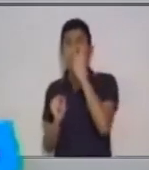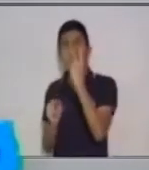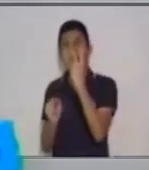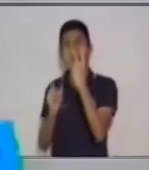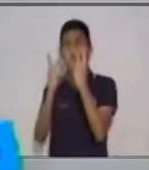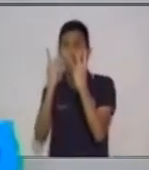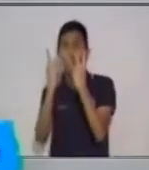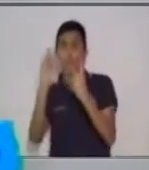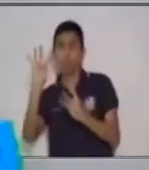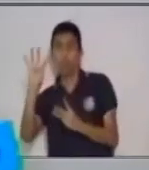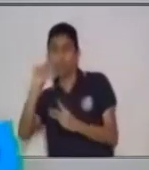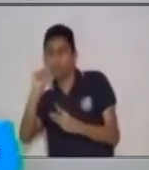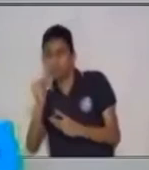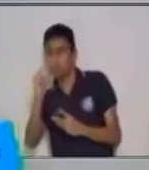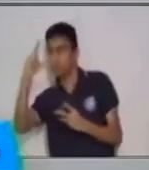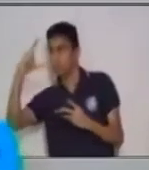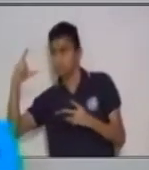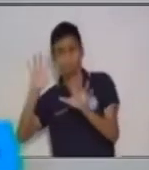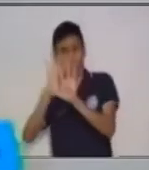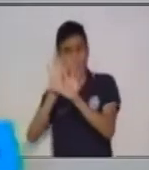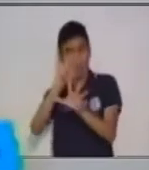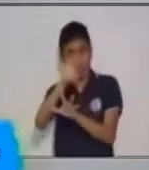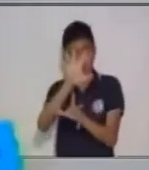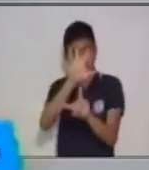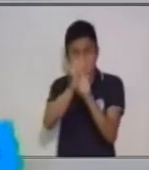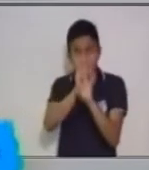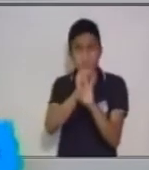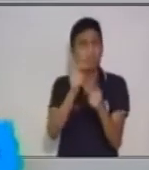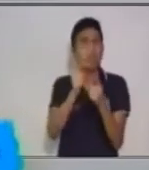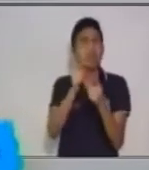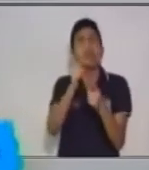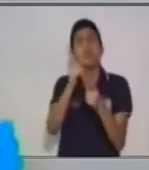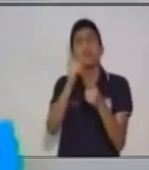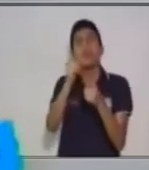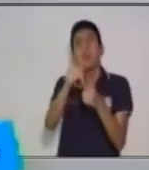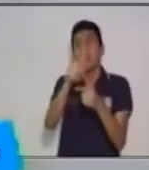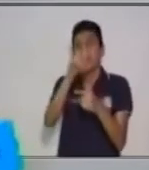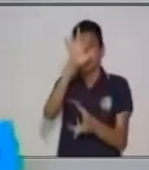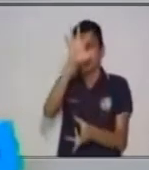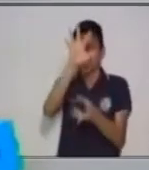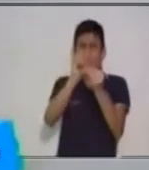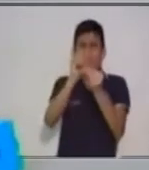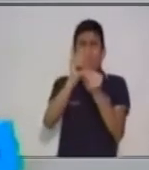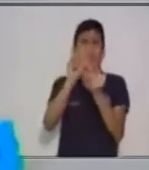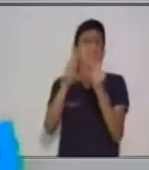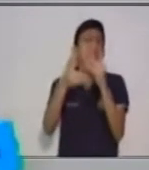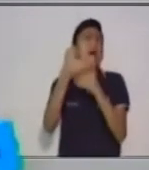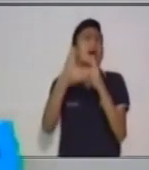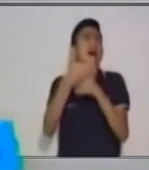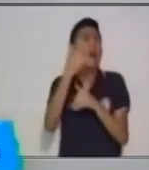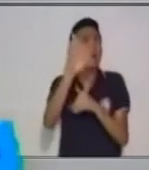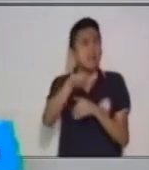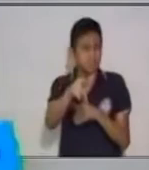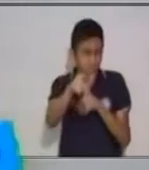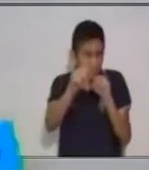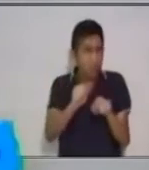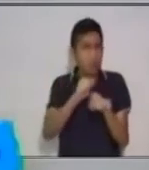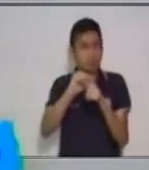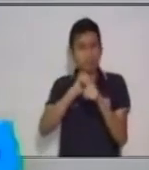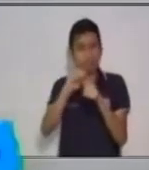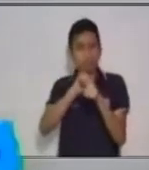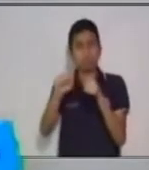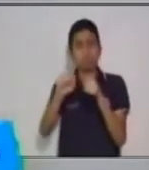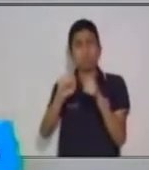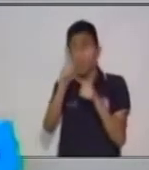cierro mi corchete. Si nos damos cuenta, el ejercicio está bastante práctico. Está bien fácil de poder